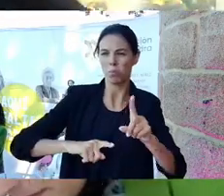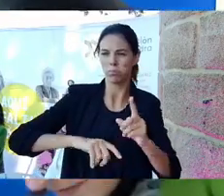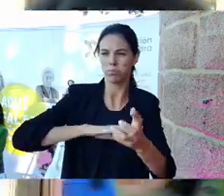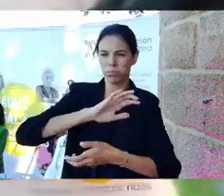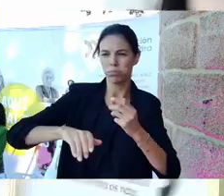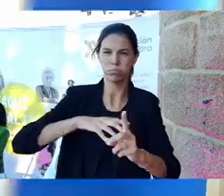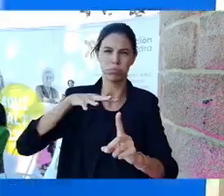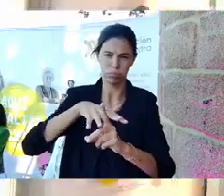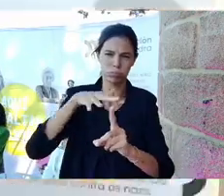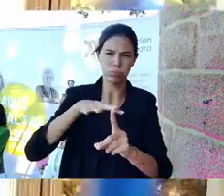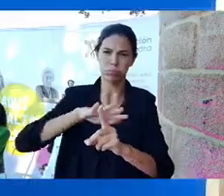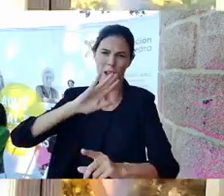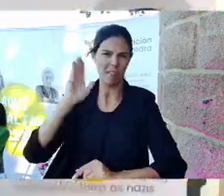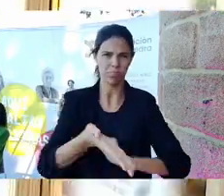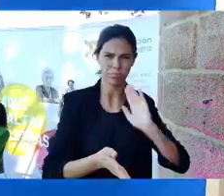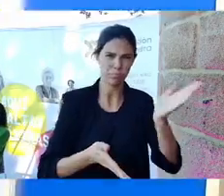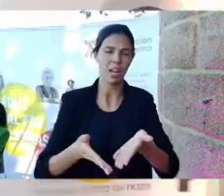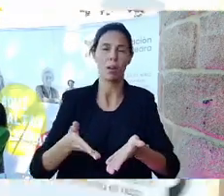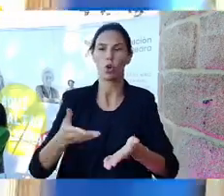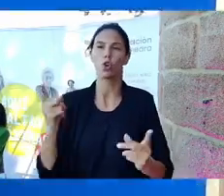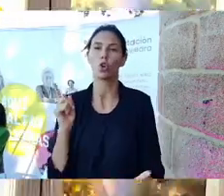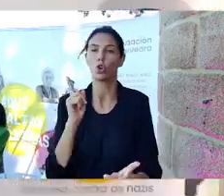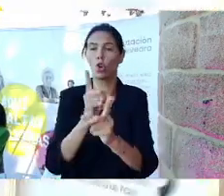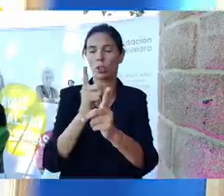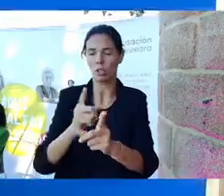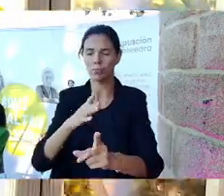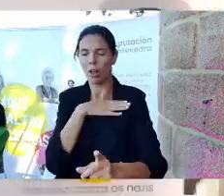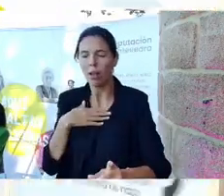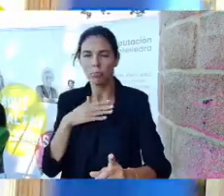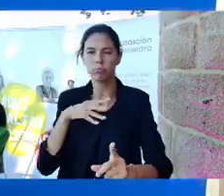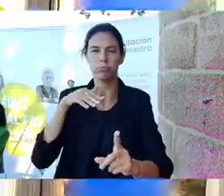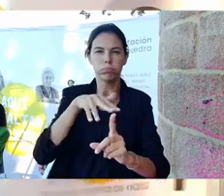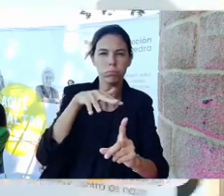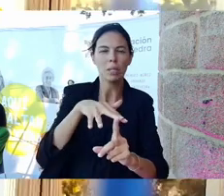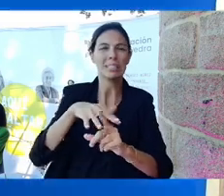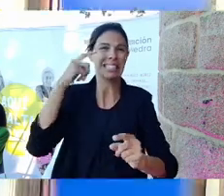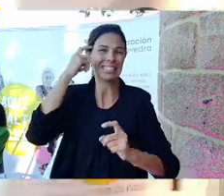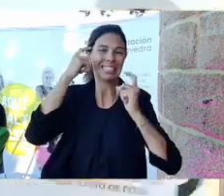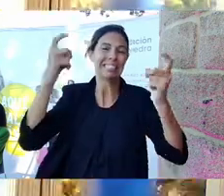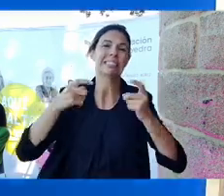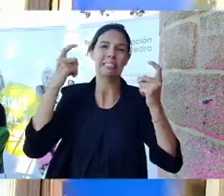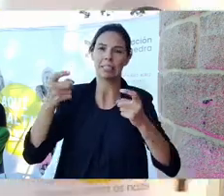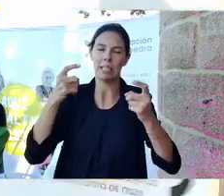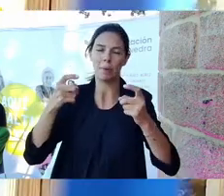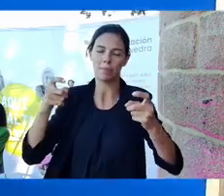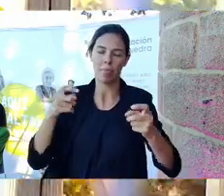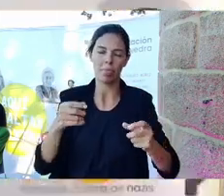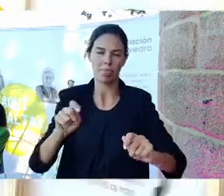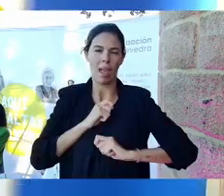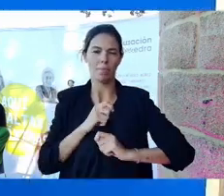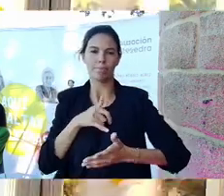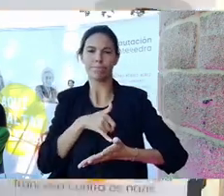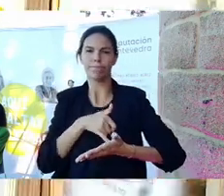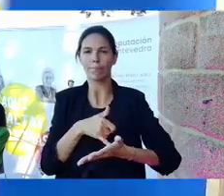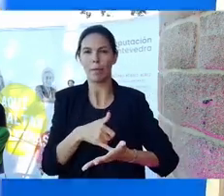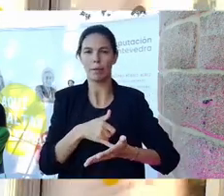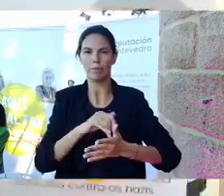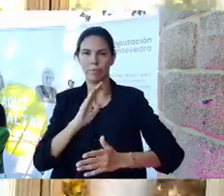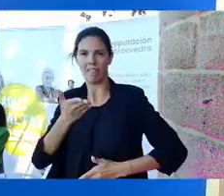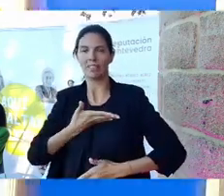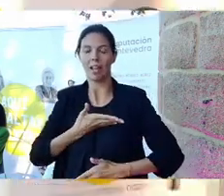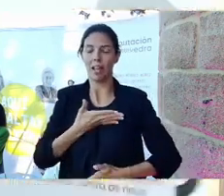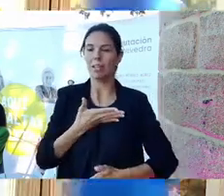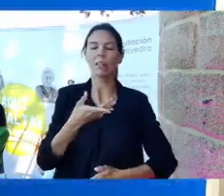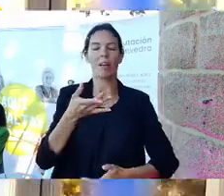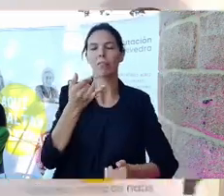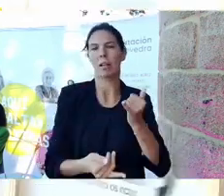tantísimos asedios que sufriu esta muller por parte dos seus adversarios, intentando debilitala, e unha vez máis,